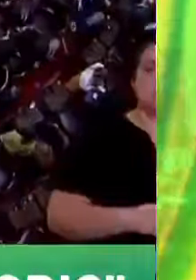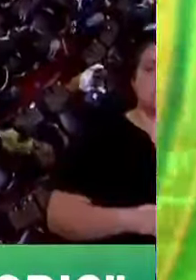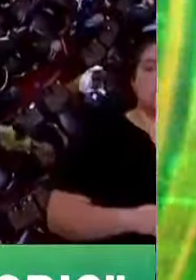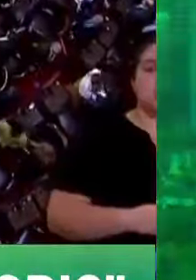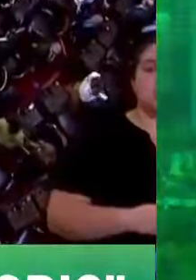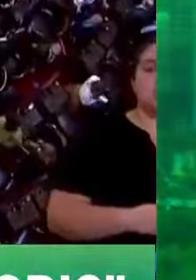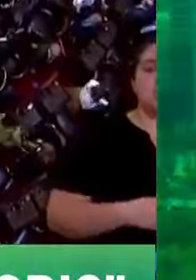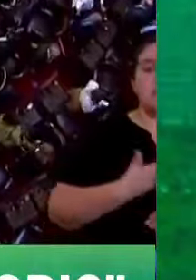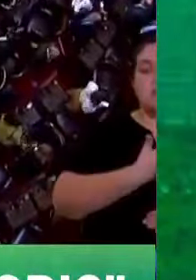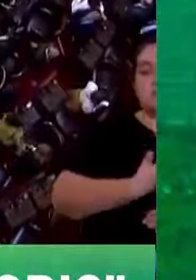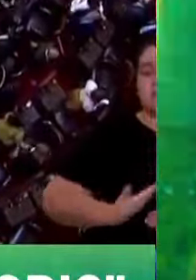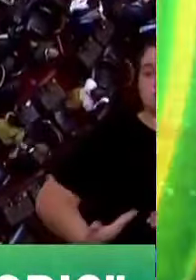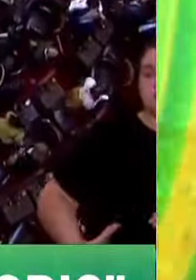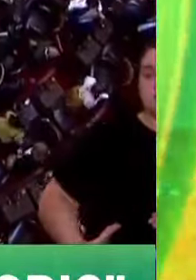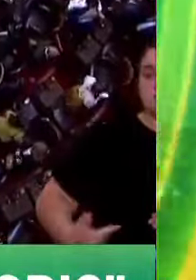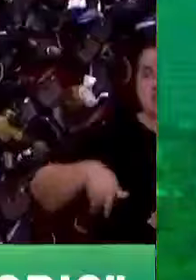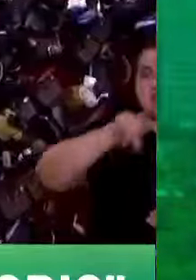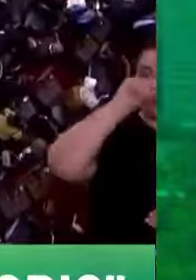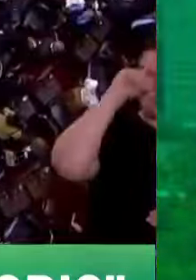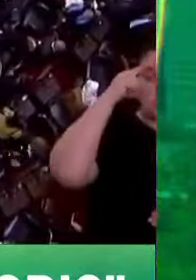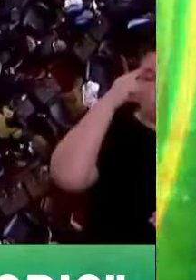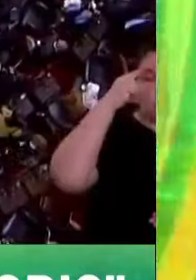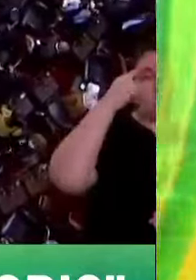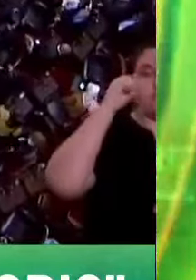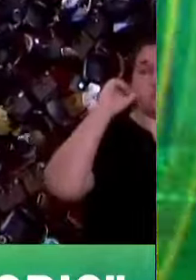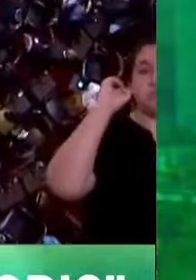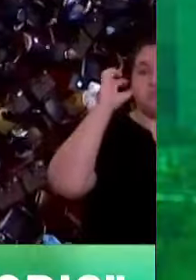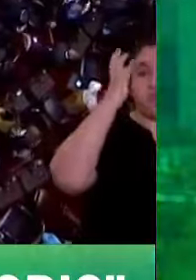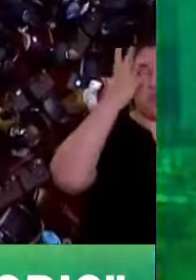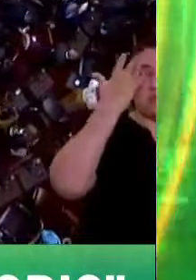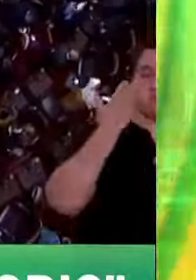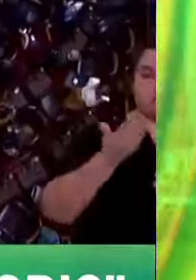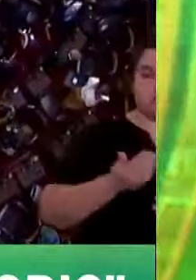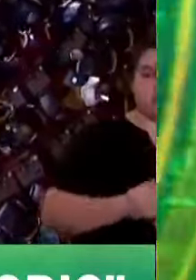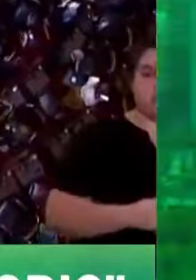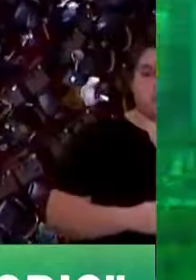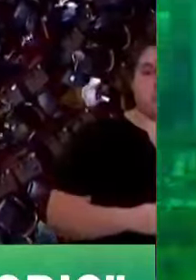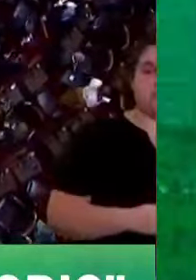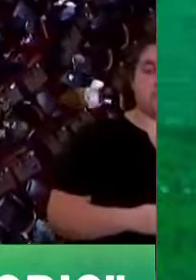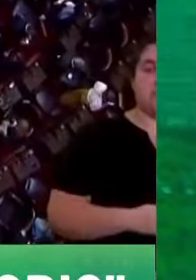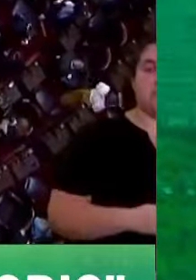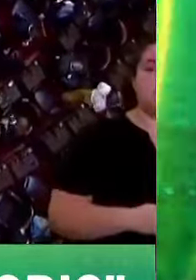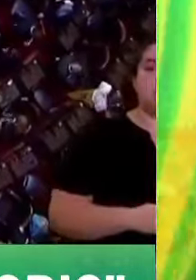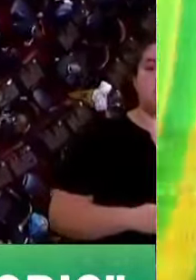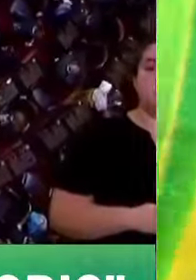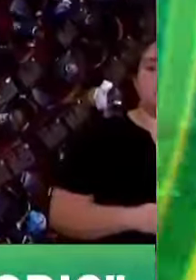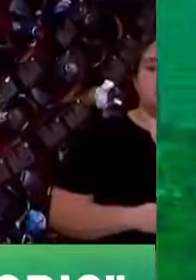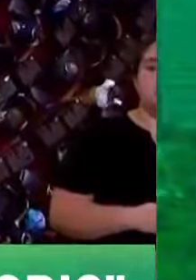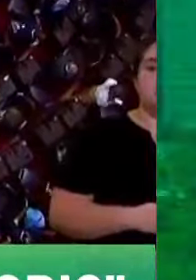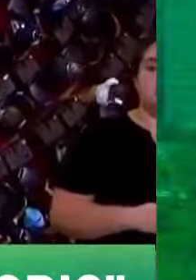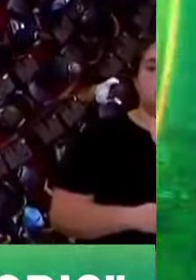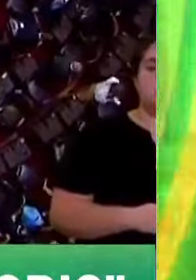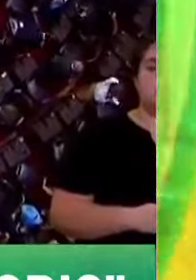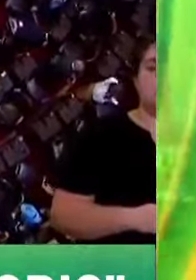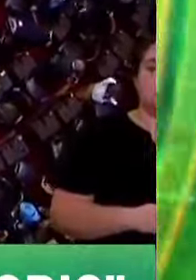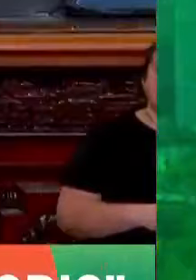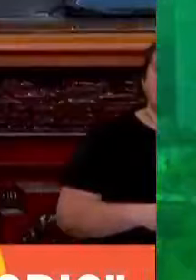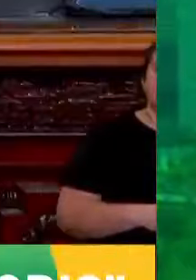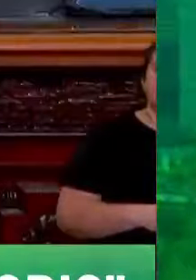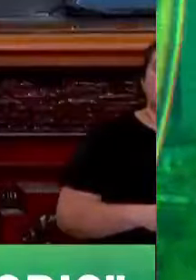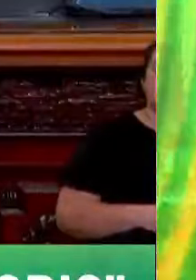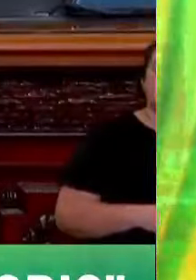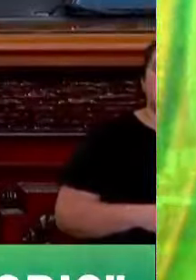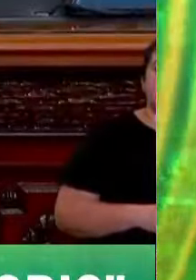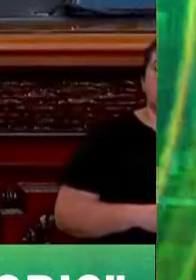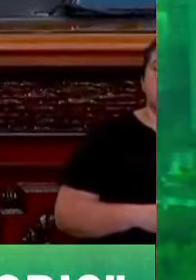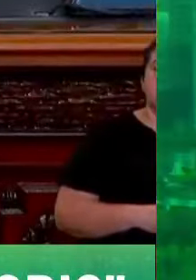comercio, cámaras empresarias, la industria, trabajadores, justamente hermanándonos como provincia a pesar de